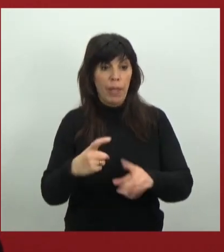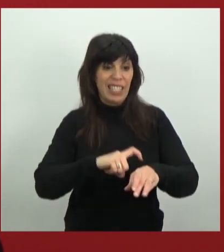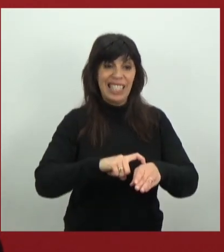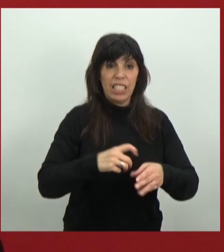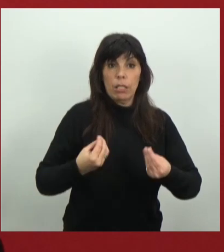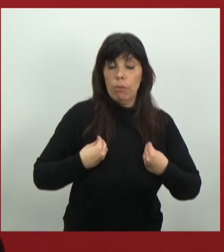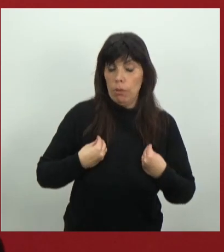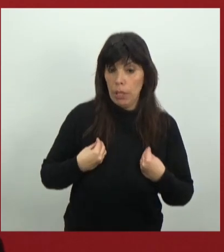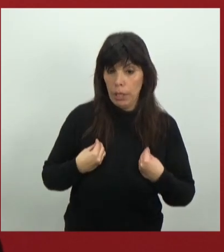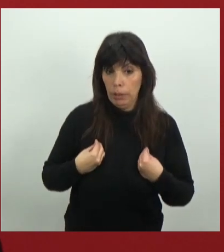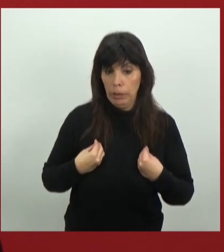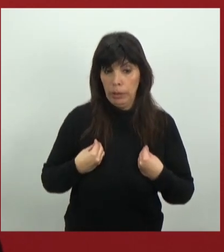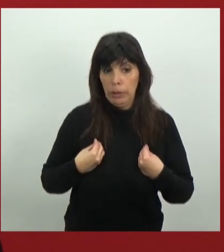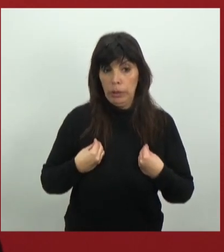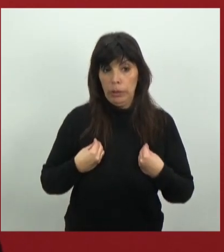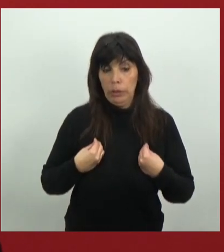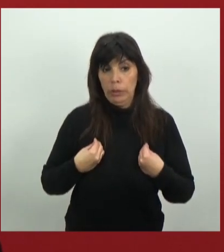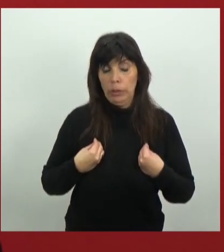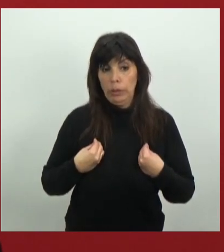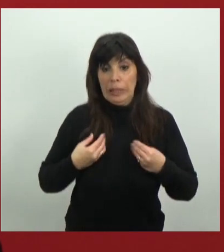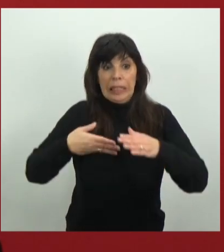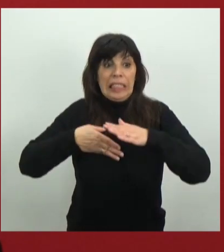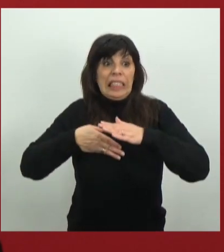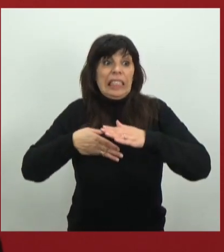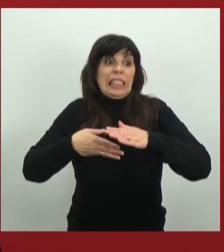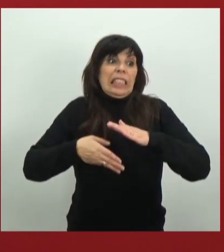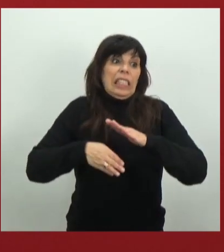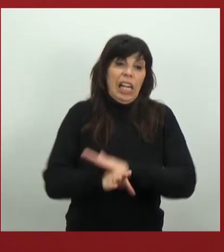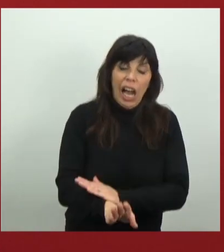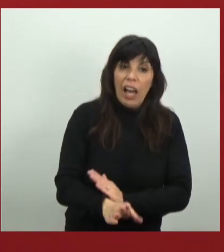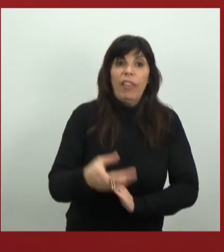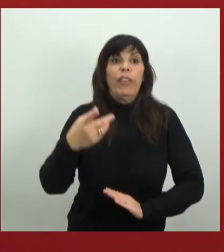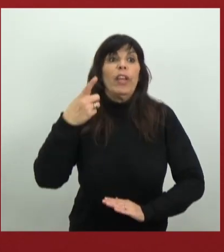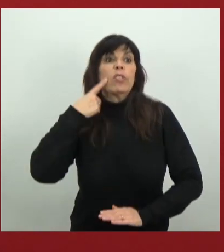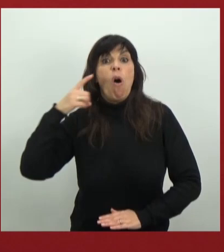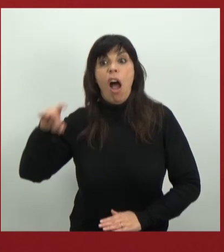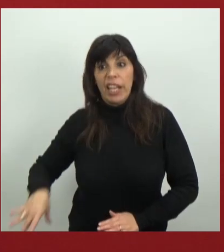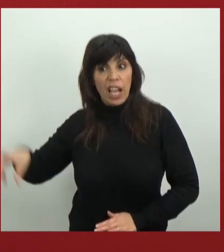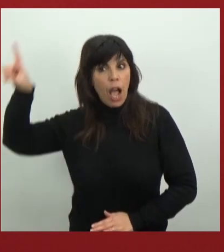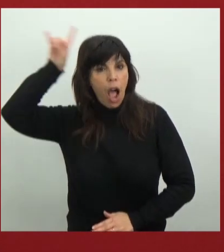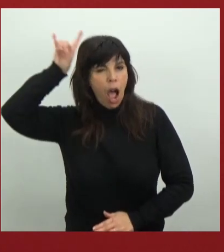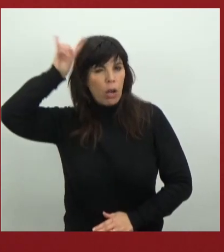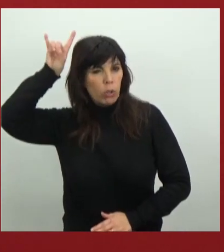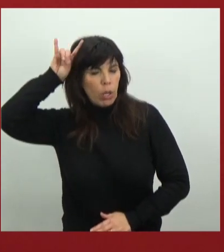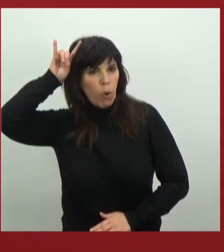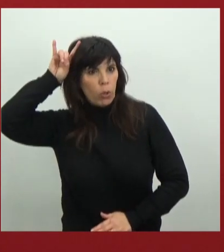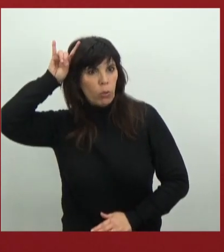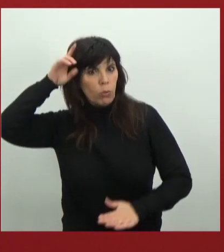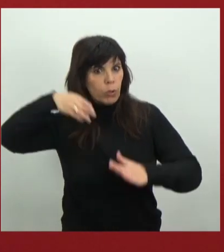vida que le da permiso, acceso y alimentación a los demonios para que entren.